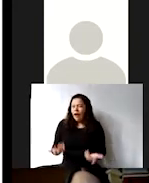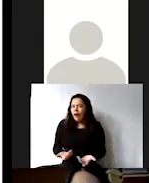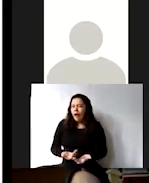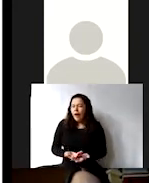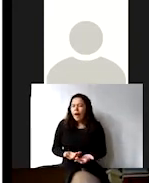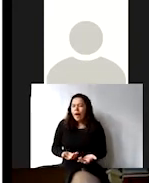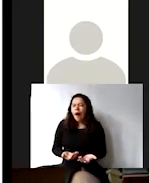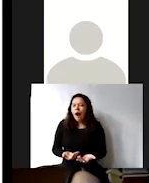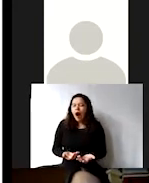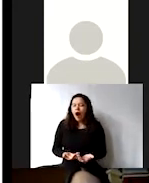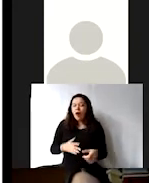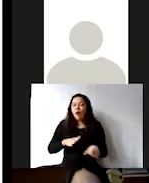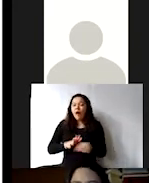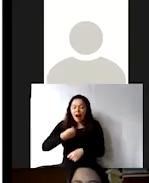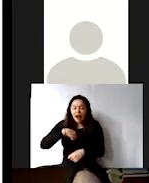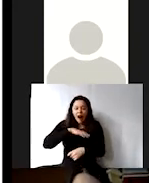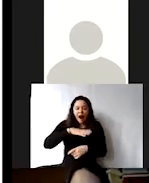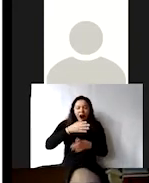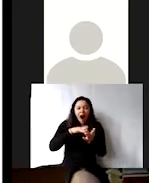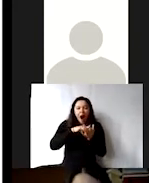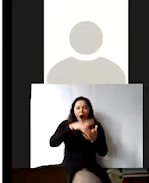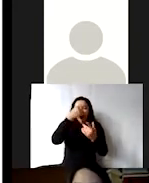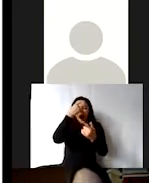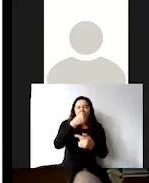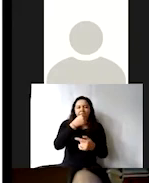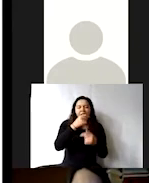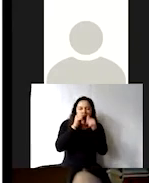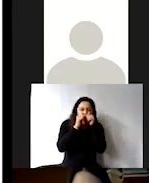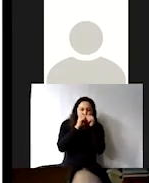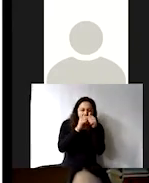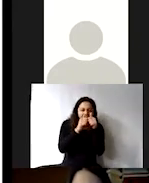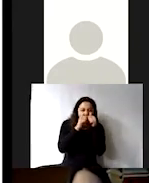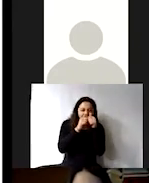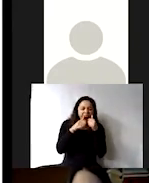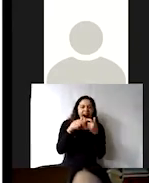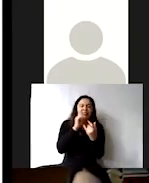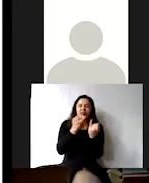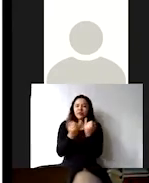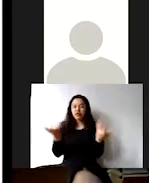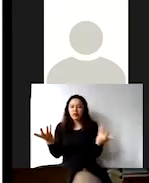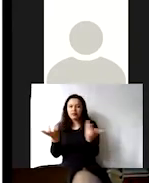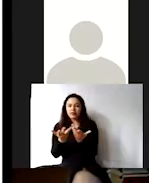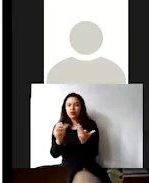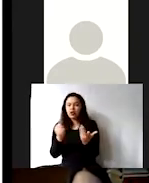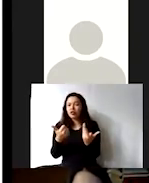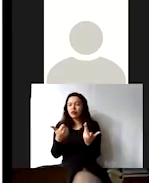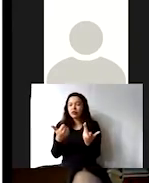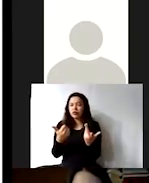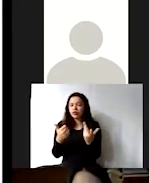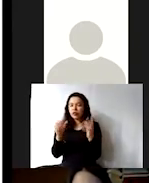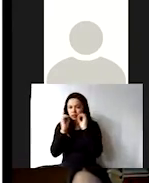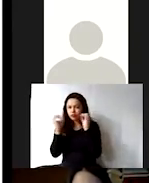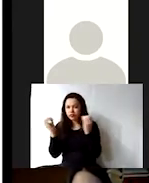el impacto nuestro en relación a la atención que dan en ese mismo sentido otras